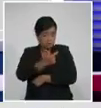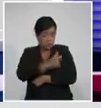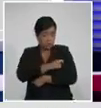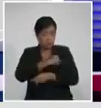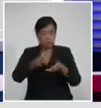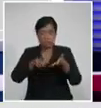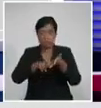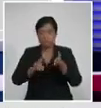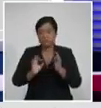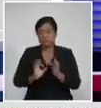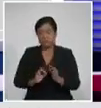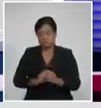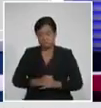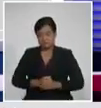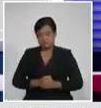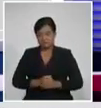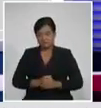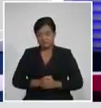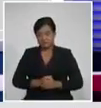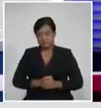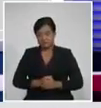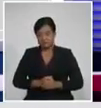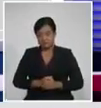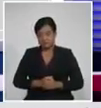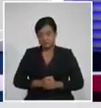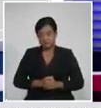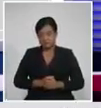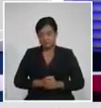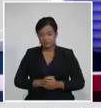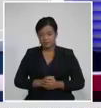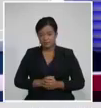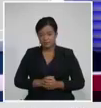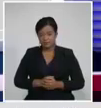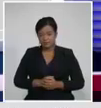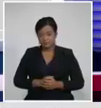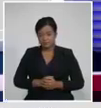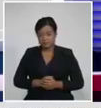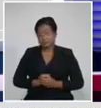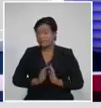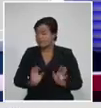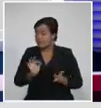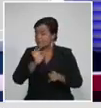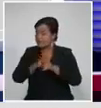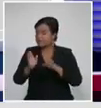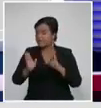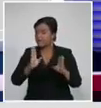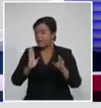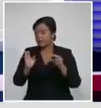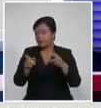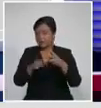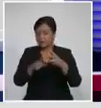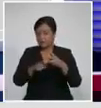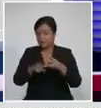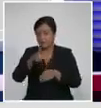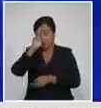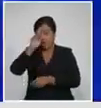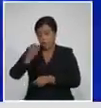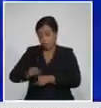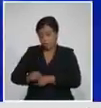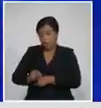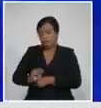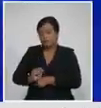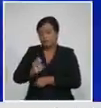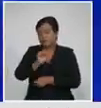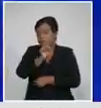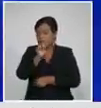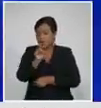con el candidato vacunal Abdala, aunque ya comenzaron la fase 3 de ensayos clínicos. Doctor, y a propósito, Katiuska